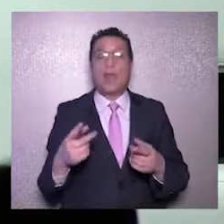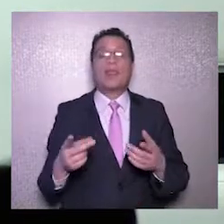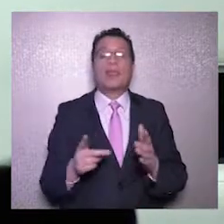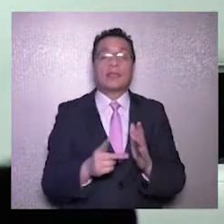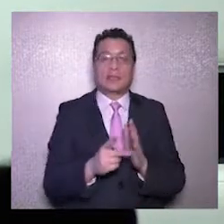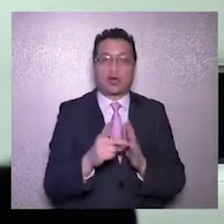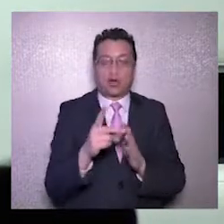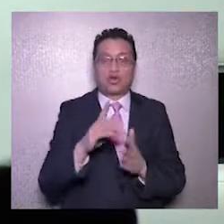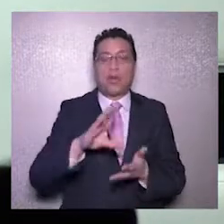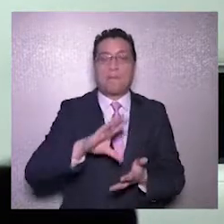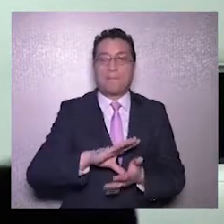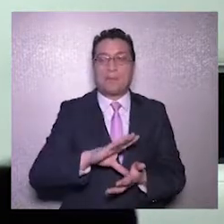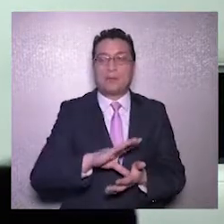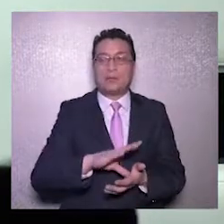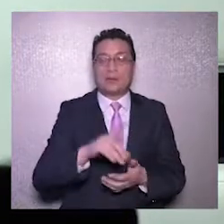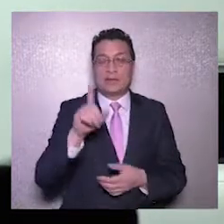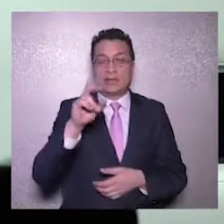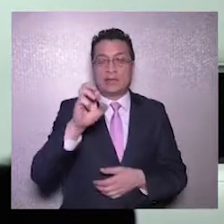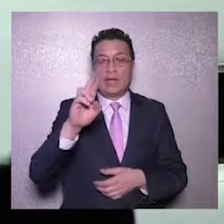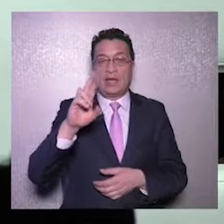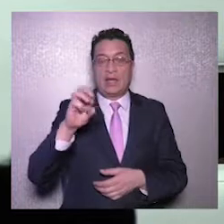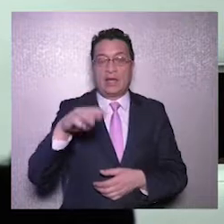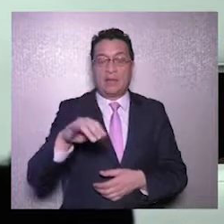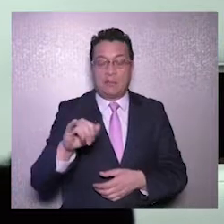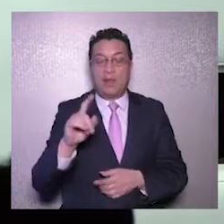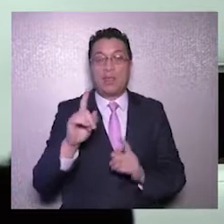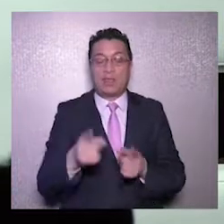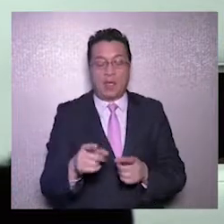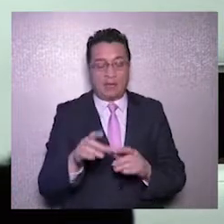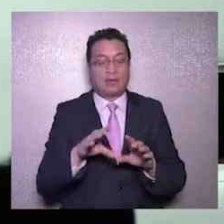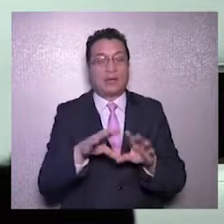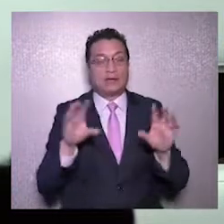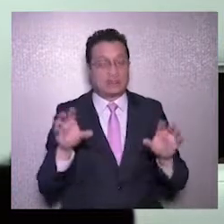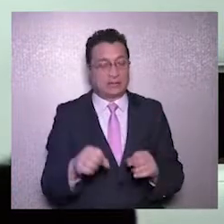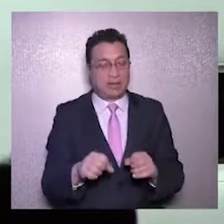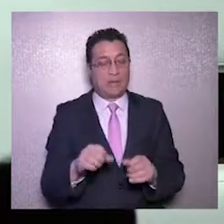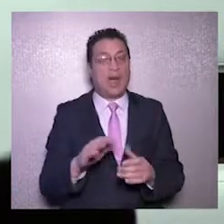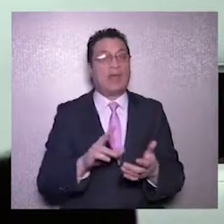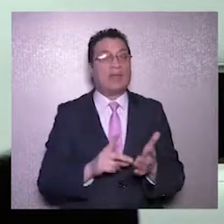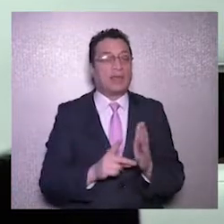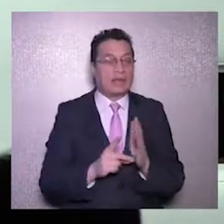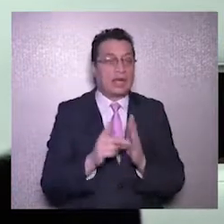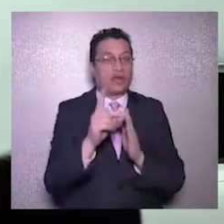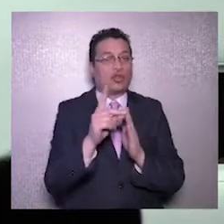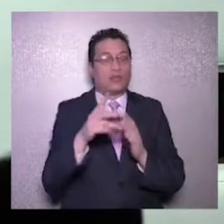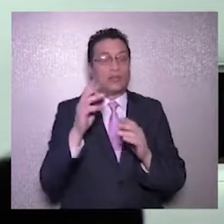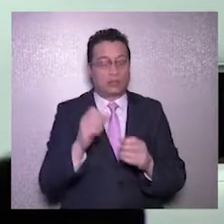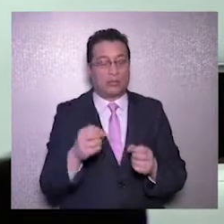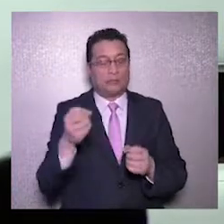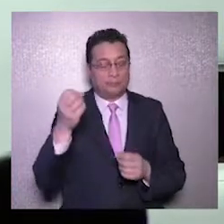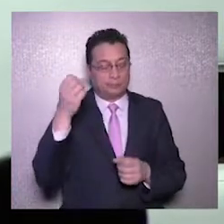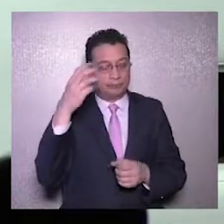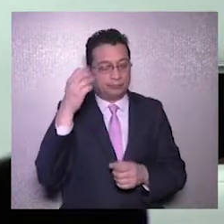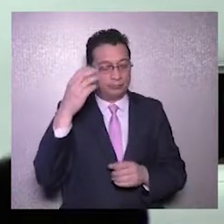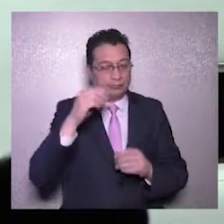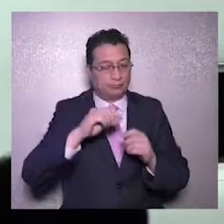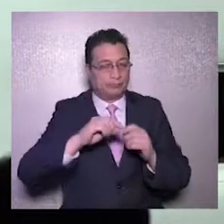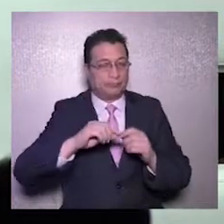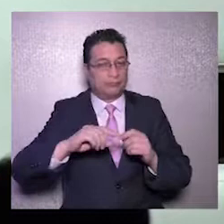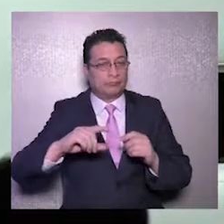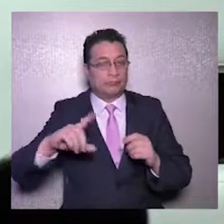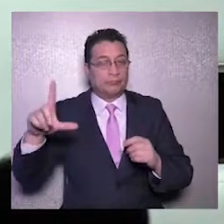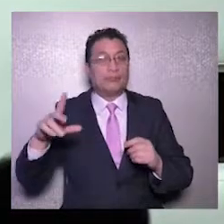país. Las Seremis tienen que tener sistemas también de desarrollo para agilizar la